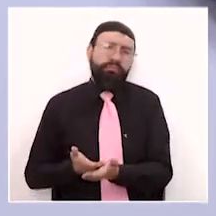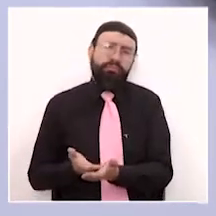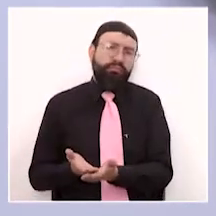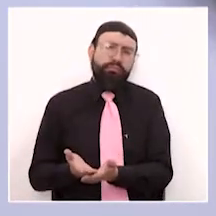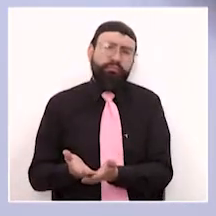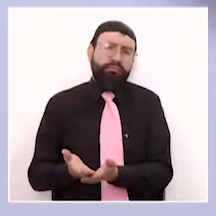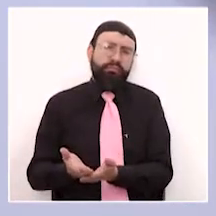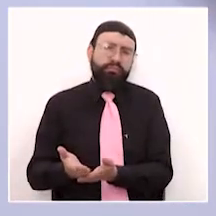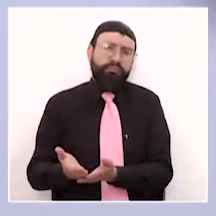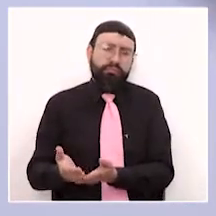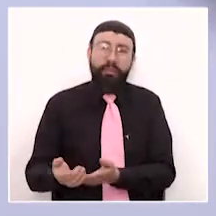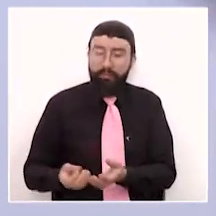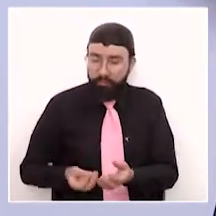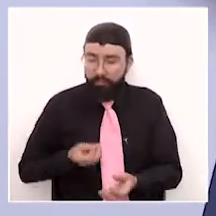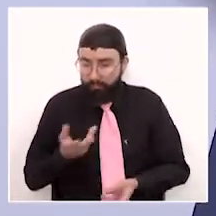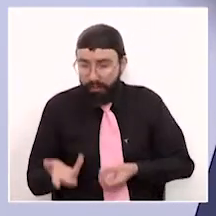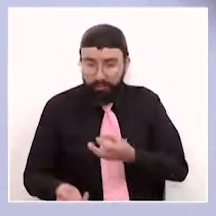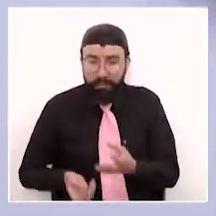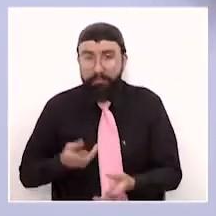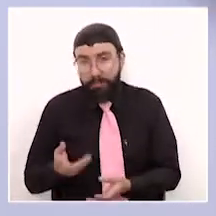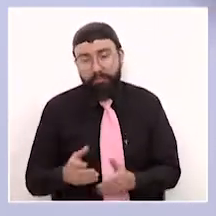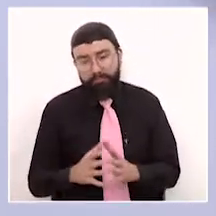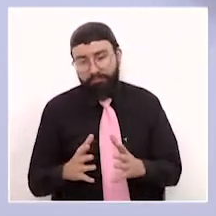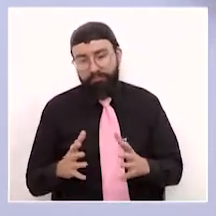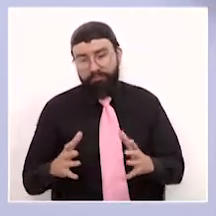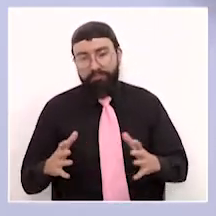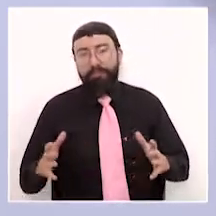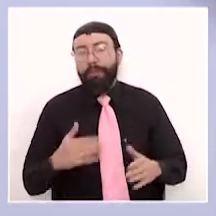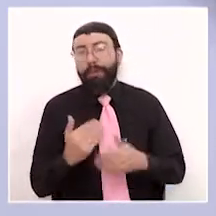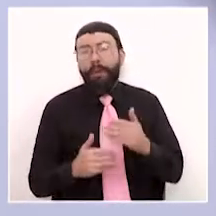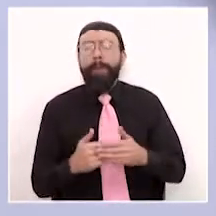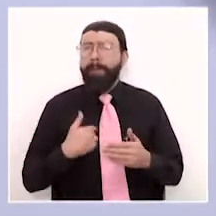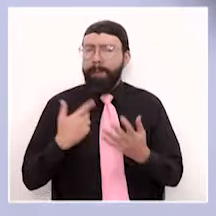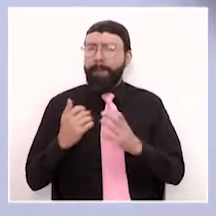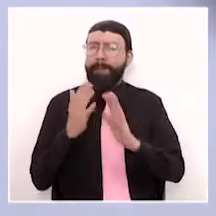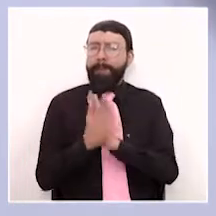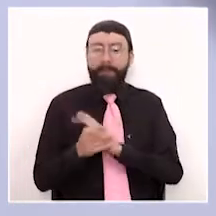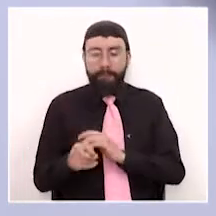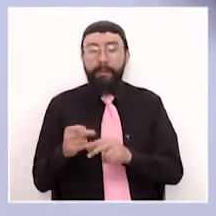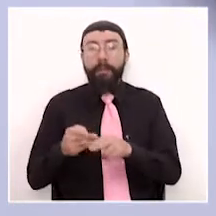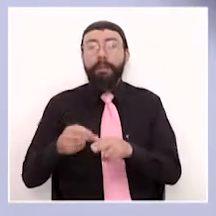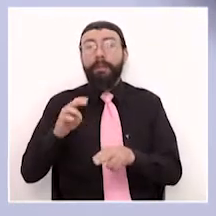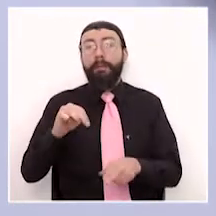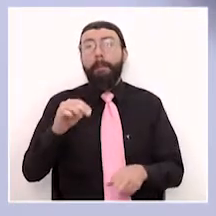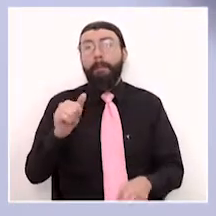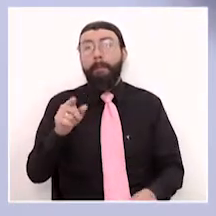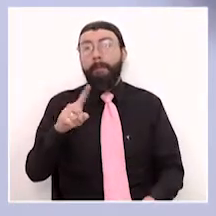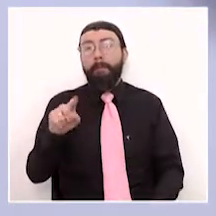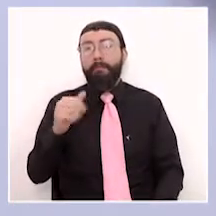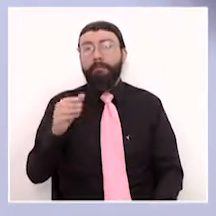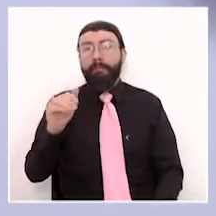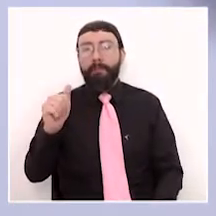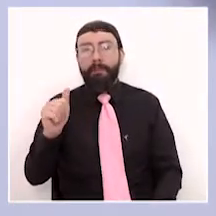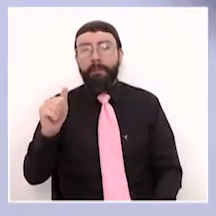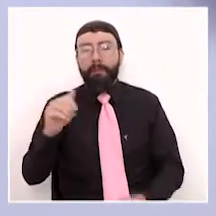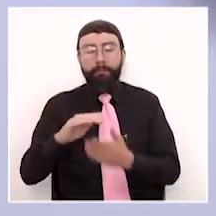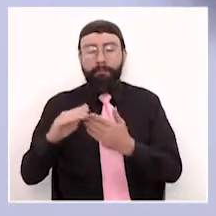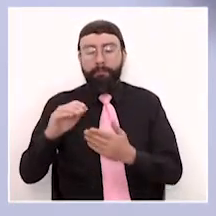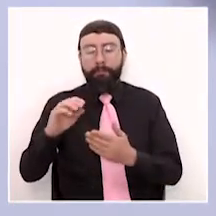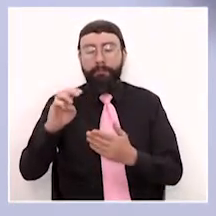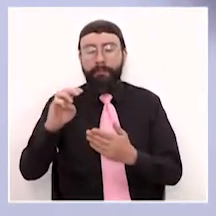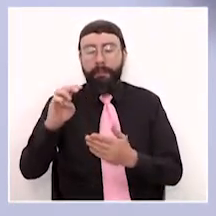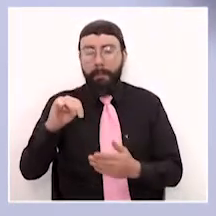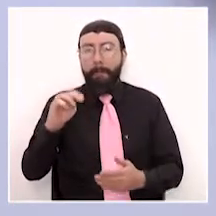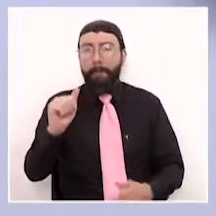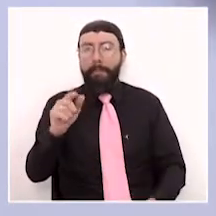tiempo que la tengamos alimentándose. Y pues les quería contar que la masa madre, ¿por qué es tan beneficiosa? Porque son panes